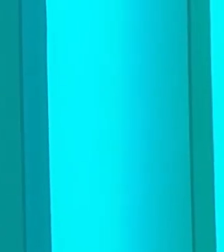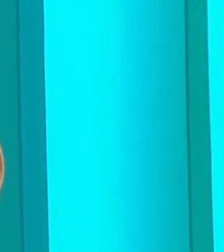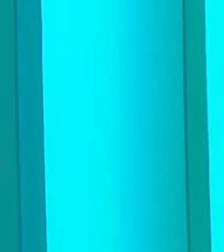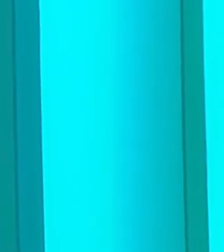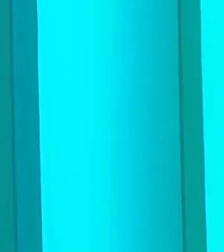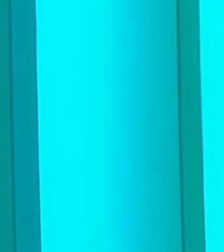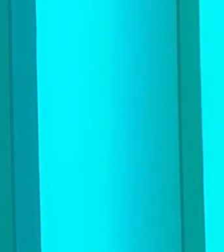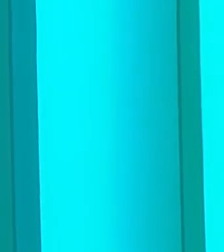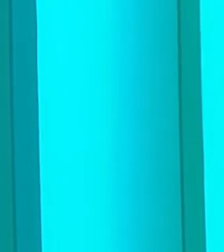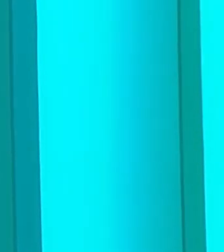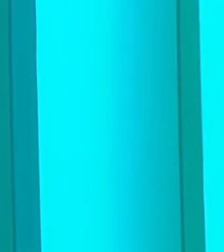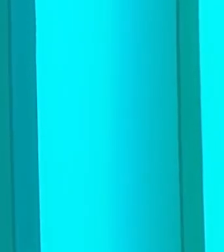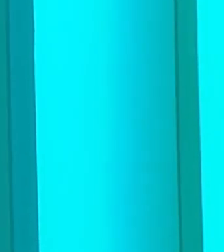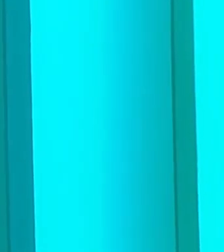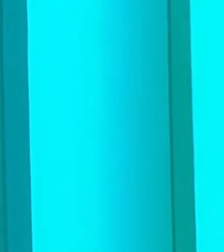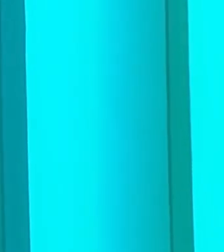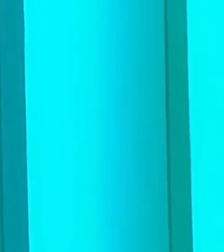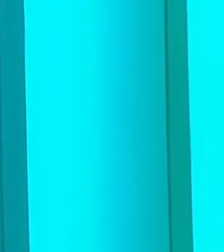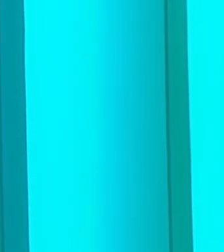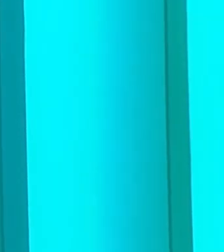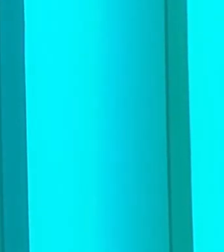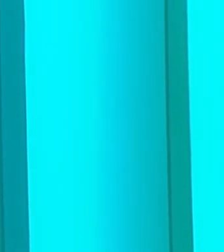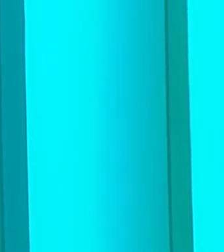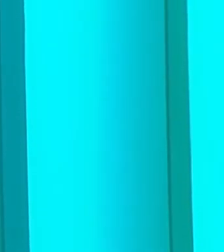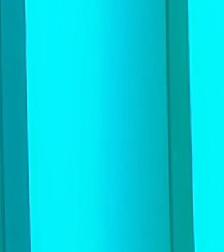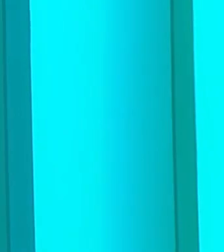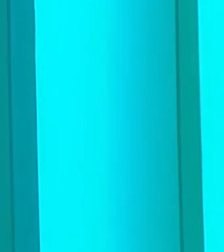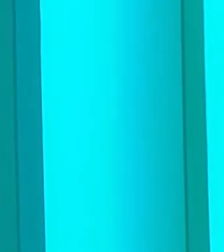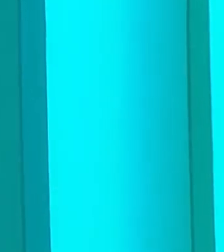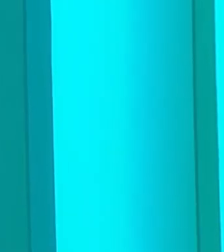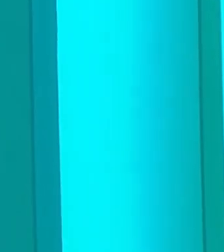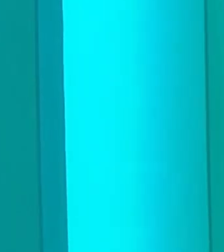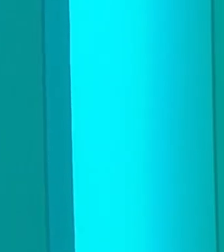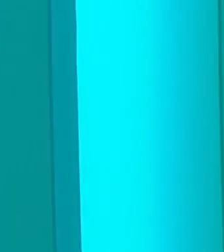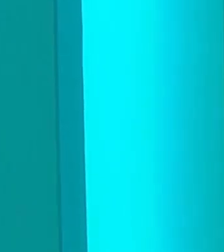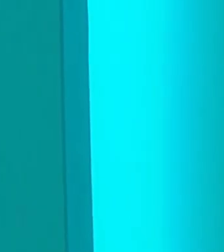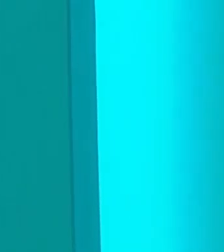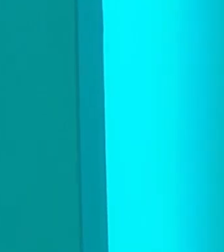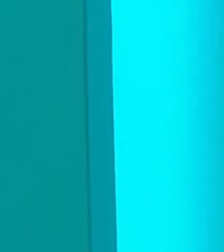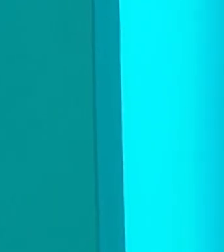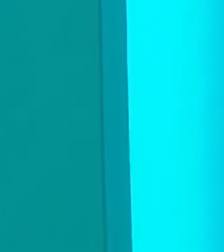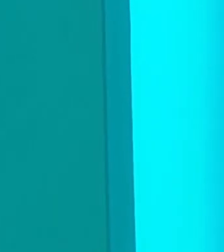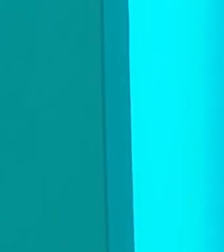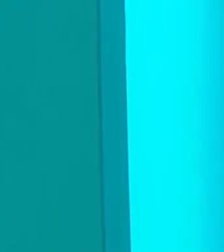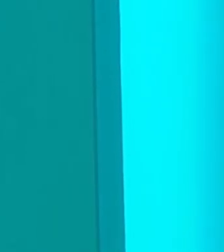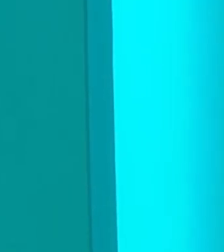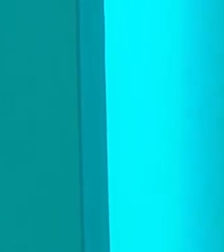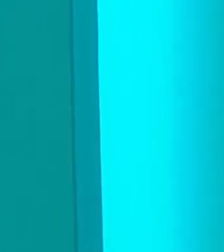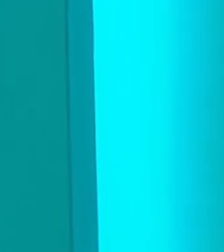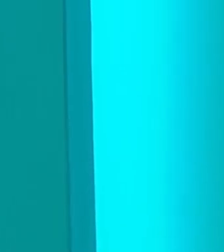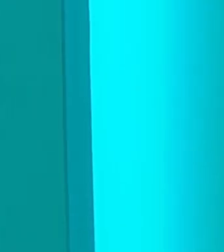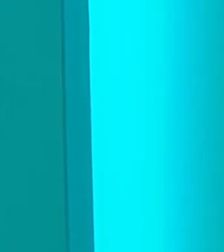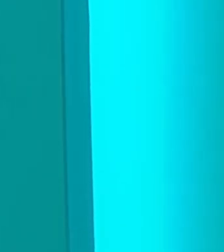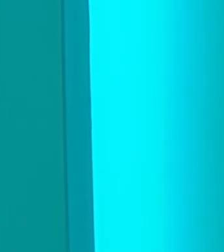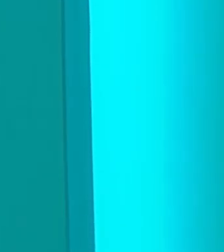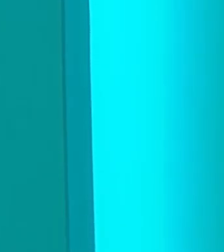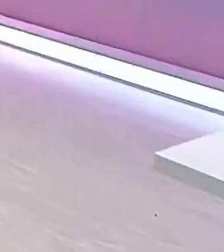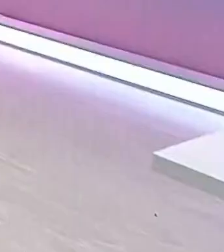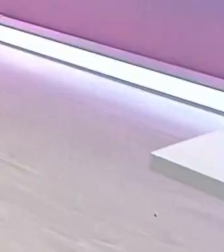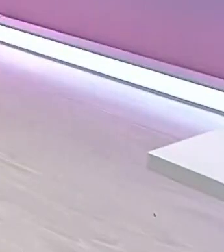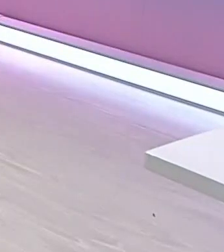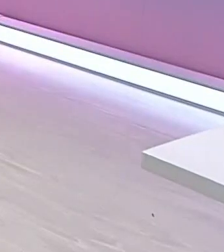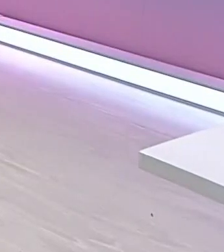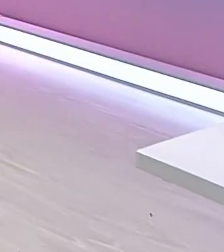unidad en realidad que nos ha emocionado muchísimo. Pero, doctora Rosana, ¿qué tenemos el día de hoy especialmente